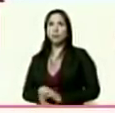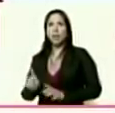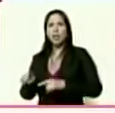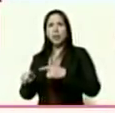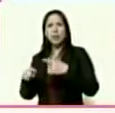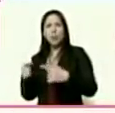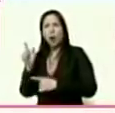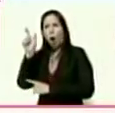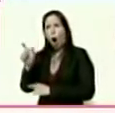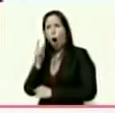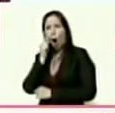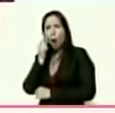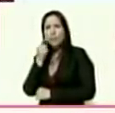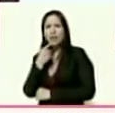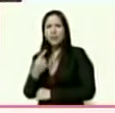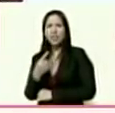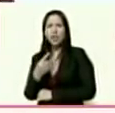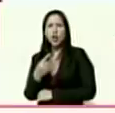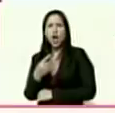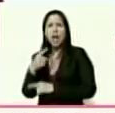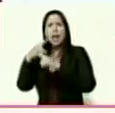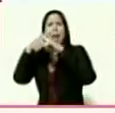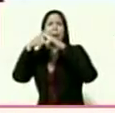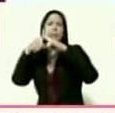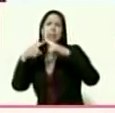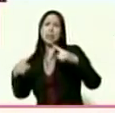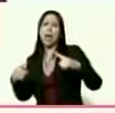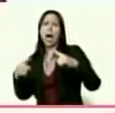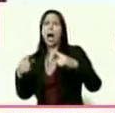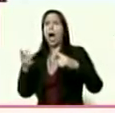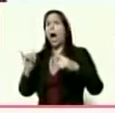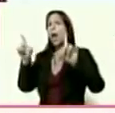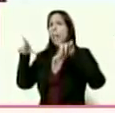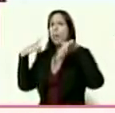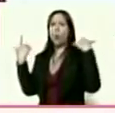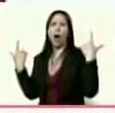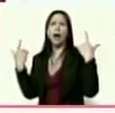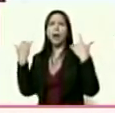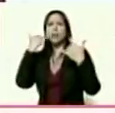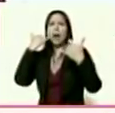caballero dijo, la mitad de los que estaban en La Guaira me llamaron por teléfono